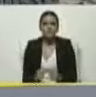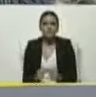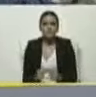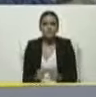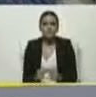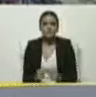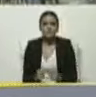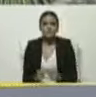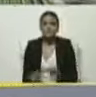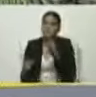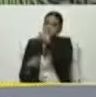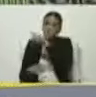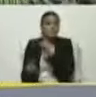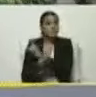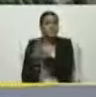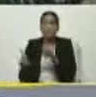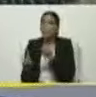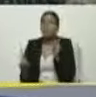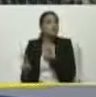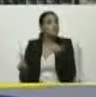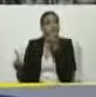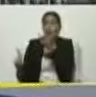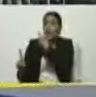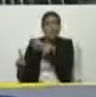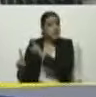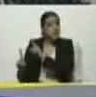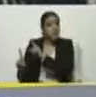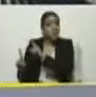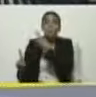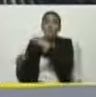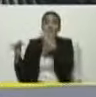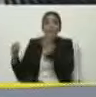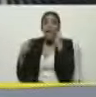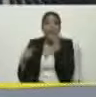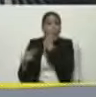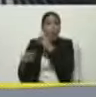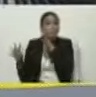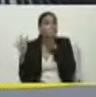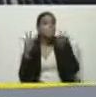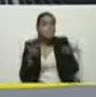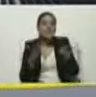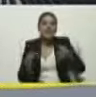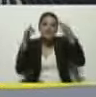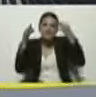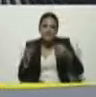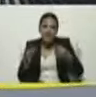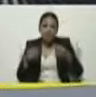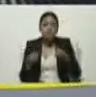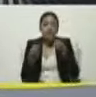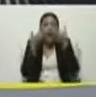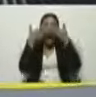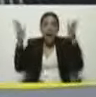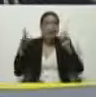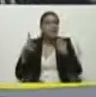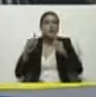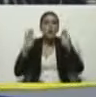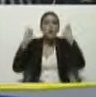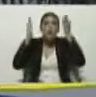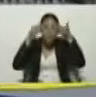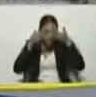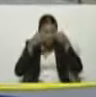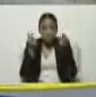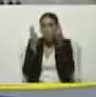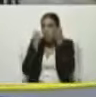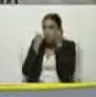que nadie se equivoque, que quien tenga ojos, que vea bien, compadre, que los abra, que no se los tape, que